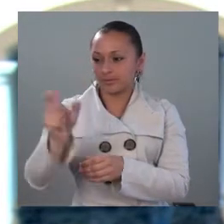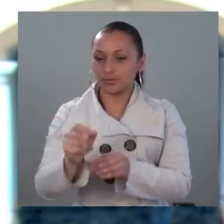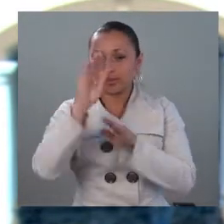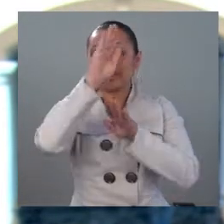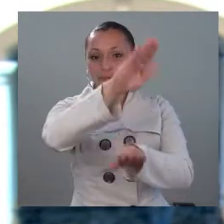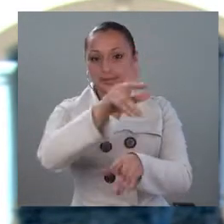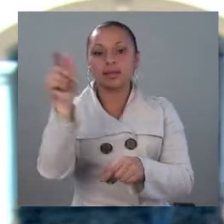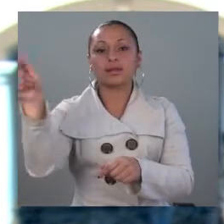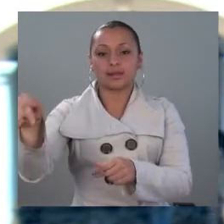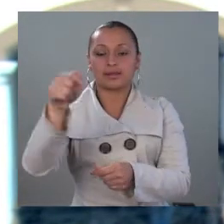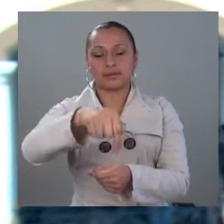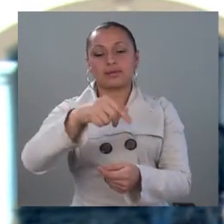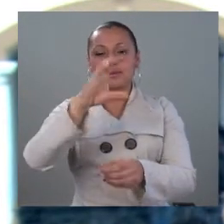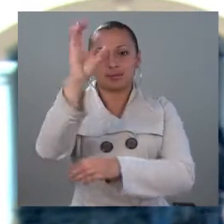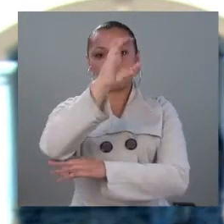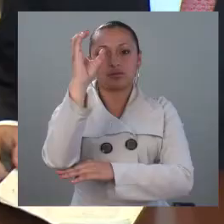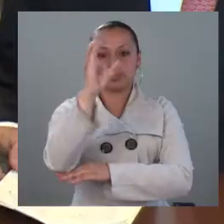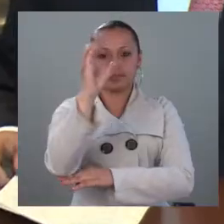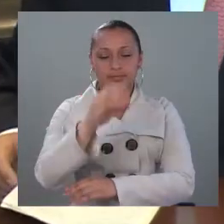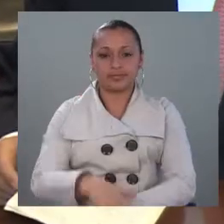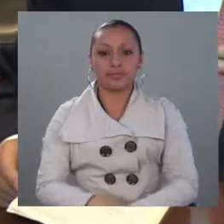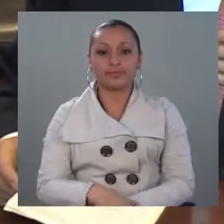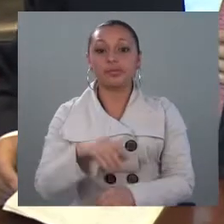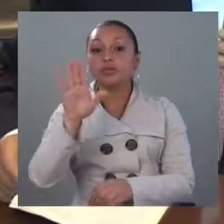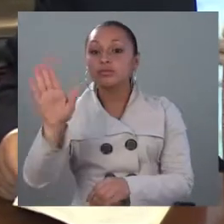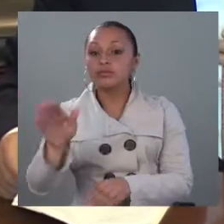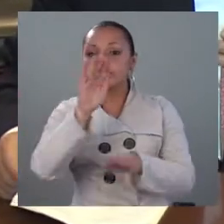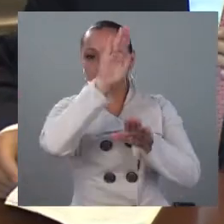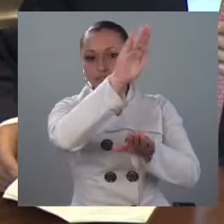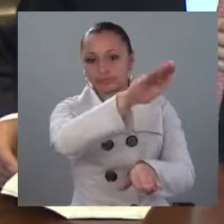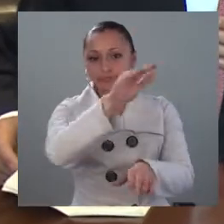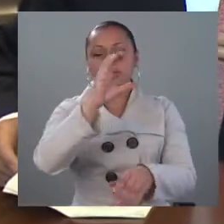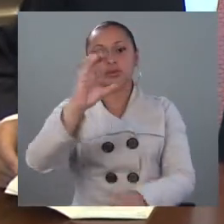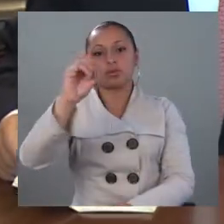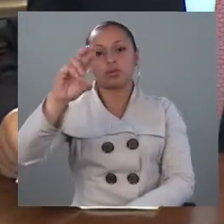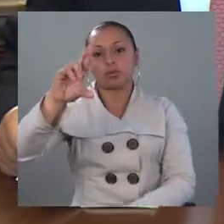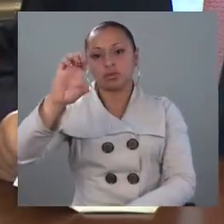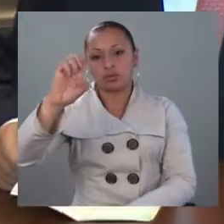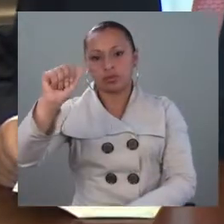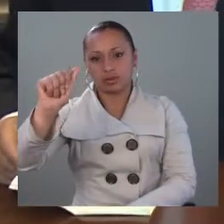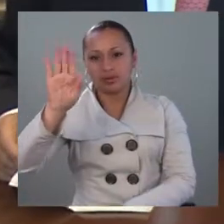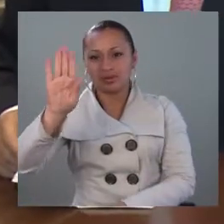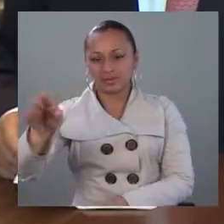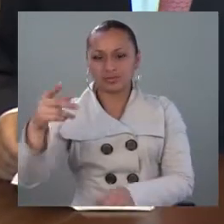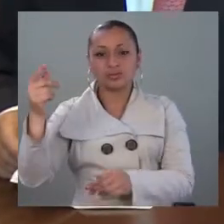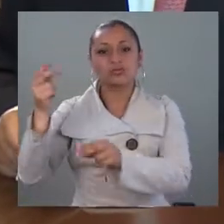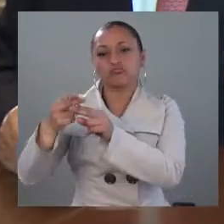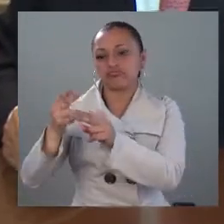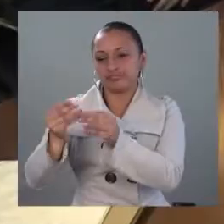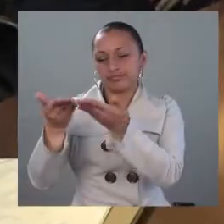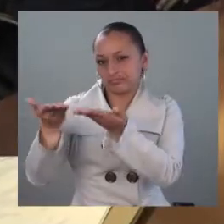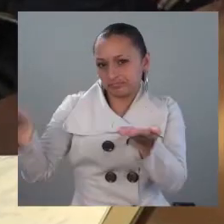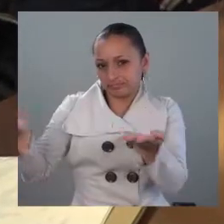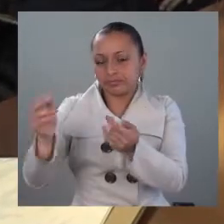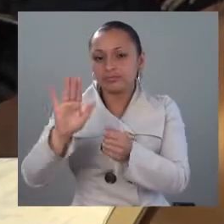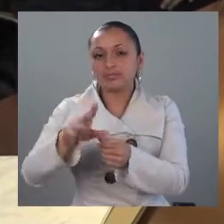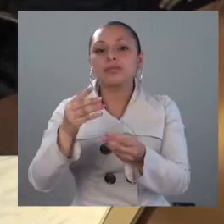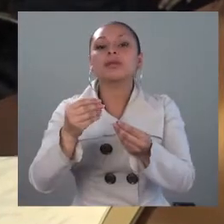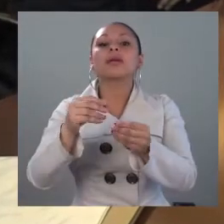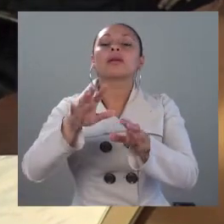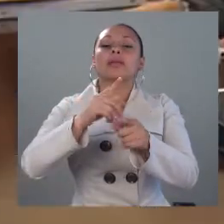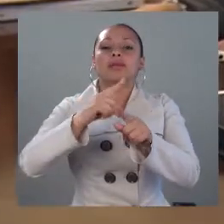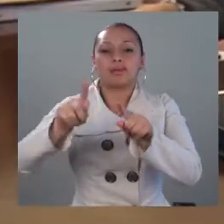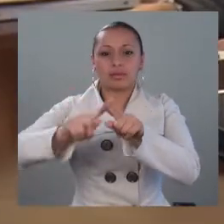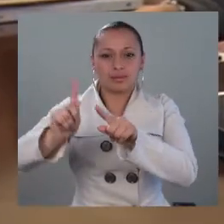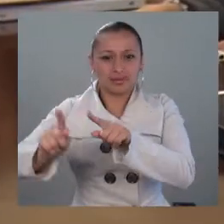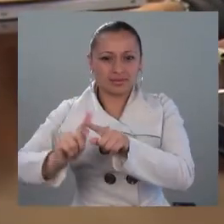embajador de este país en Colombia. El embajador de Corea en Colombia, el señor Cho Yong-jung, encabezó la visita a Nariño de una delegación